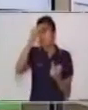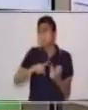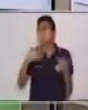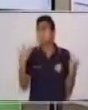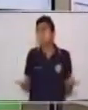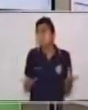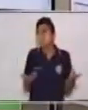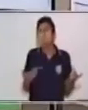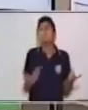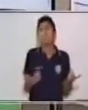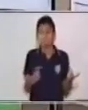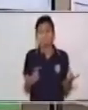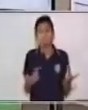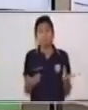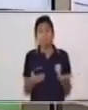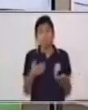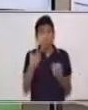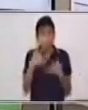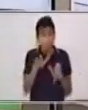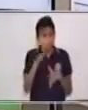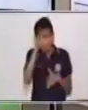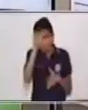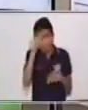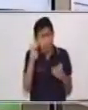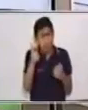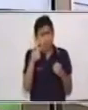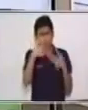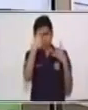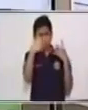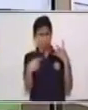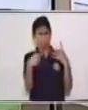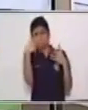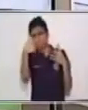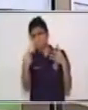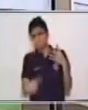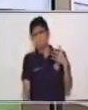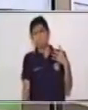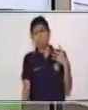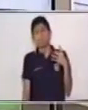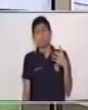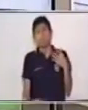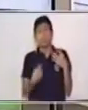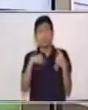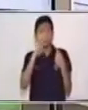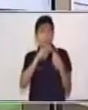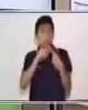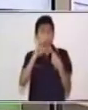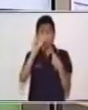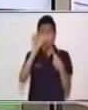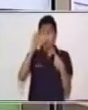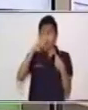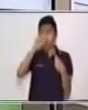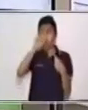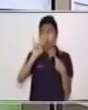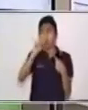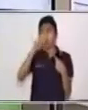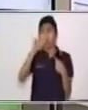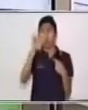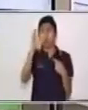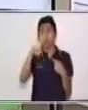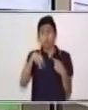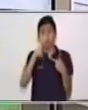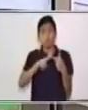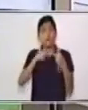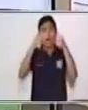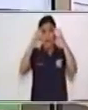programa Aprendo en Casa? Aprendiste en realidad muchas cosas el día de hoy, tanto como las conjunciones como el análisis